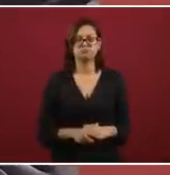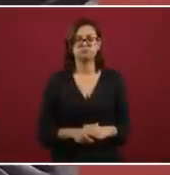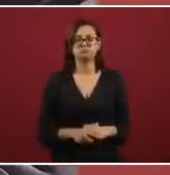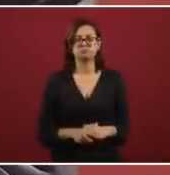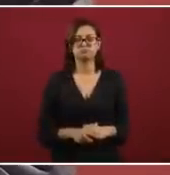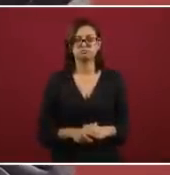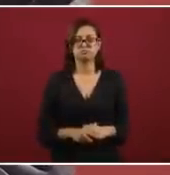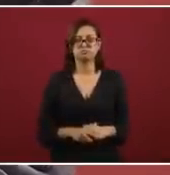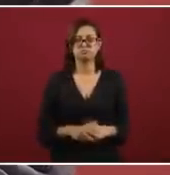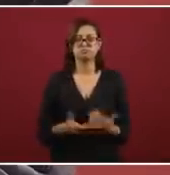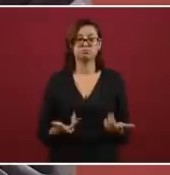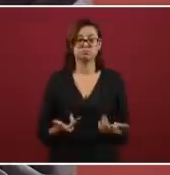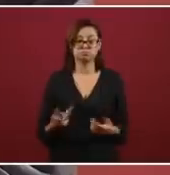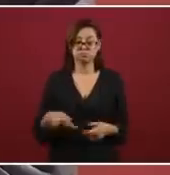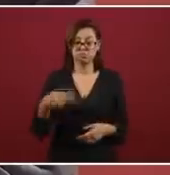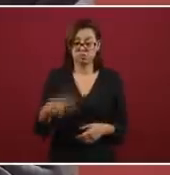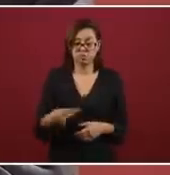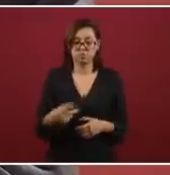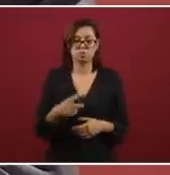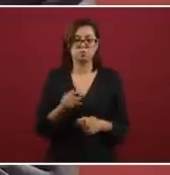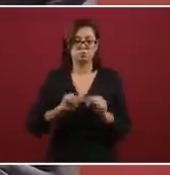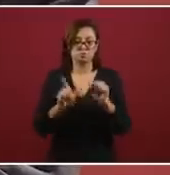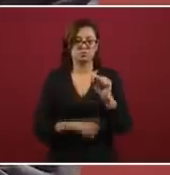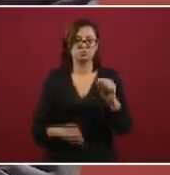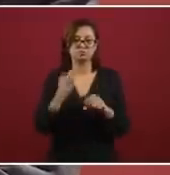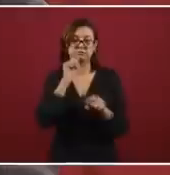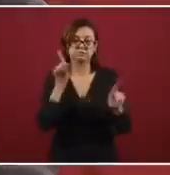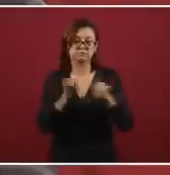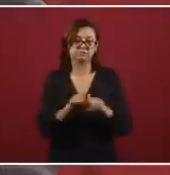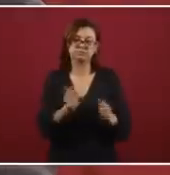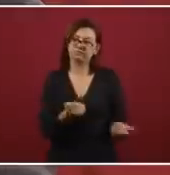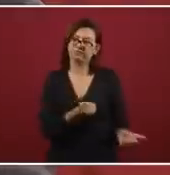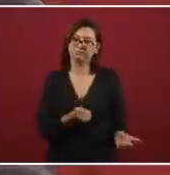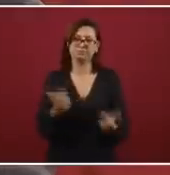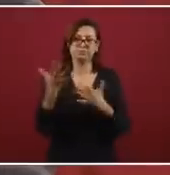tanto para el mercado interno como para la exportación.